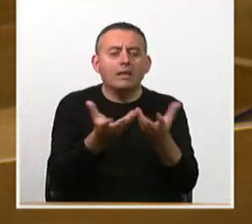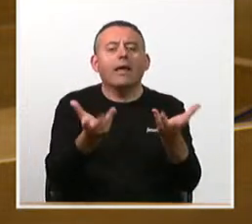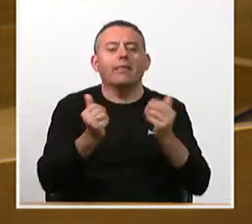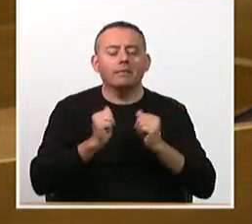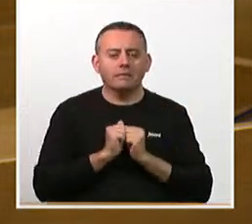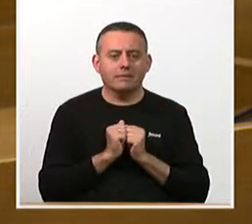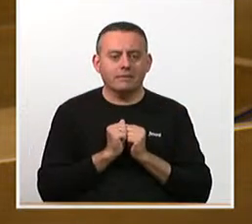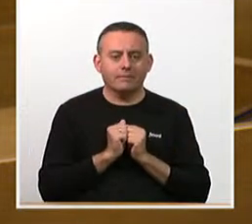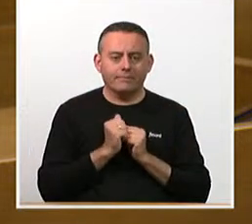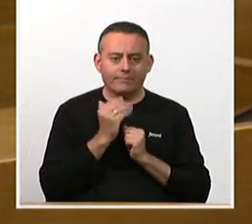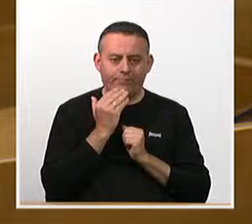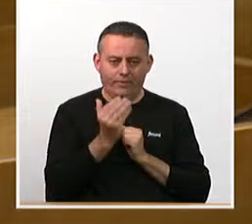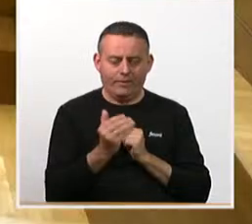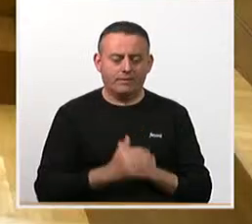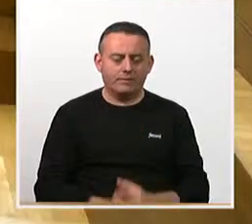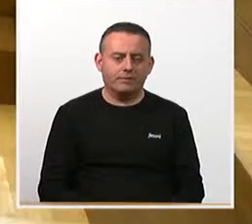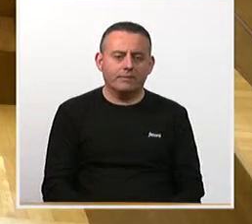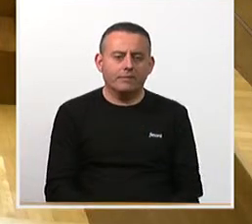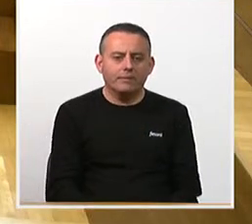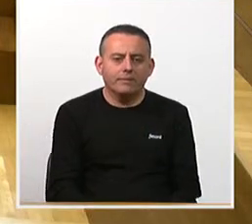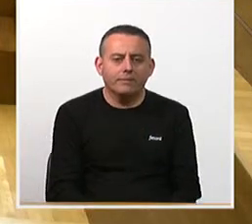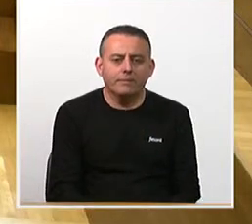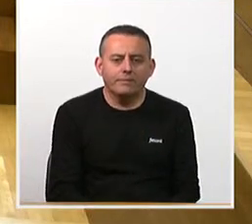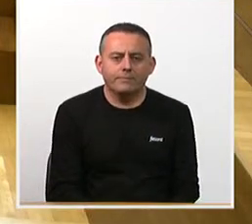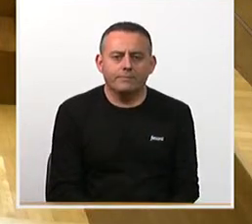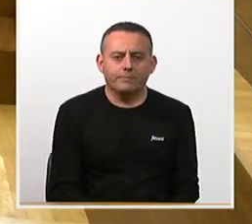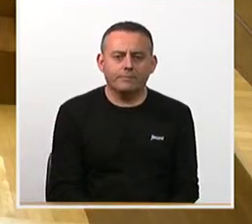gracias muchas gracias